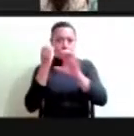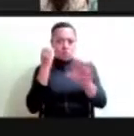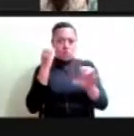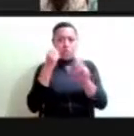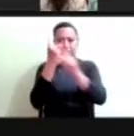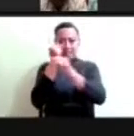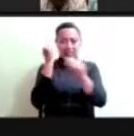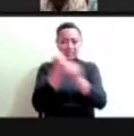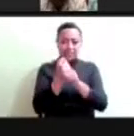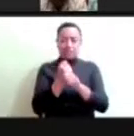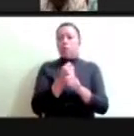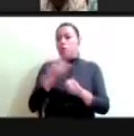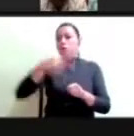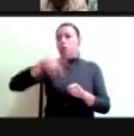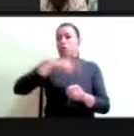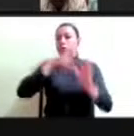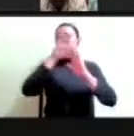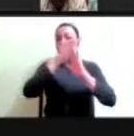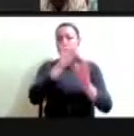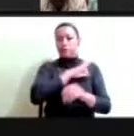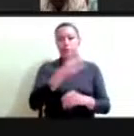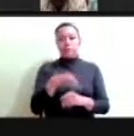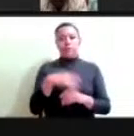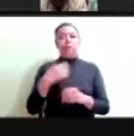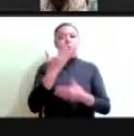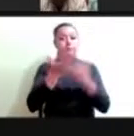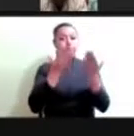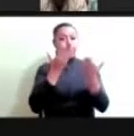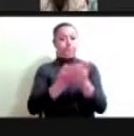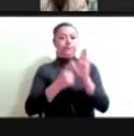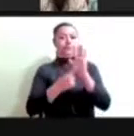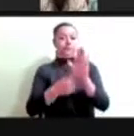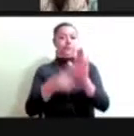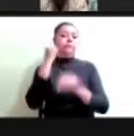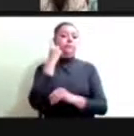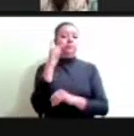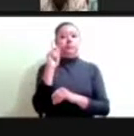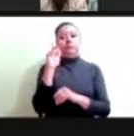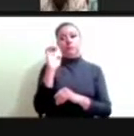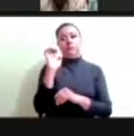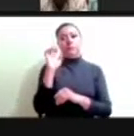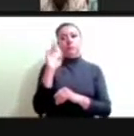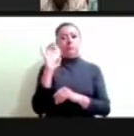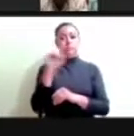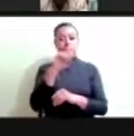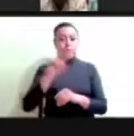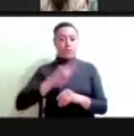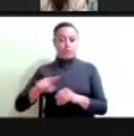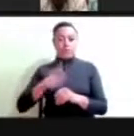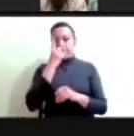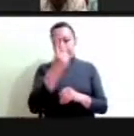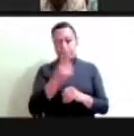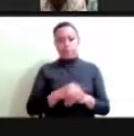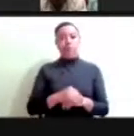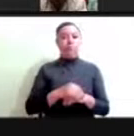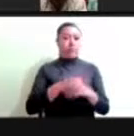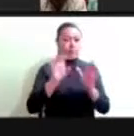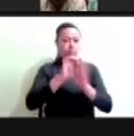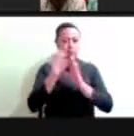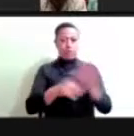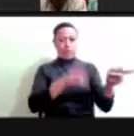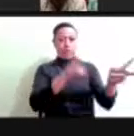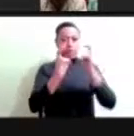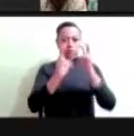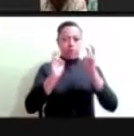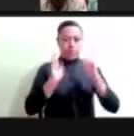Esta proposición del diputado Pérez señala que ante la frecuente comisión del delito de robo en transporte público y